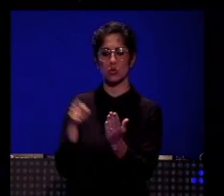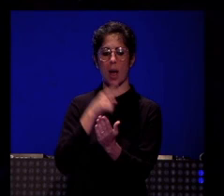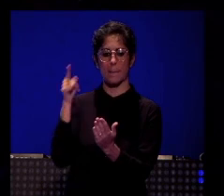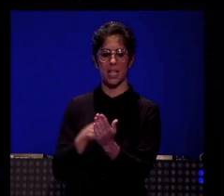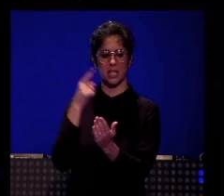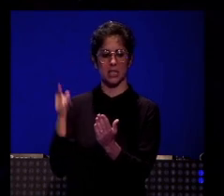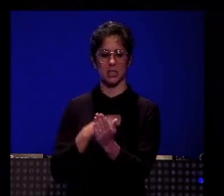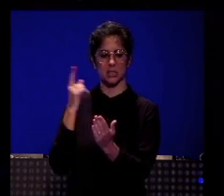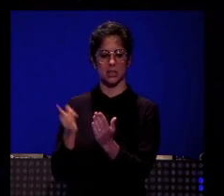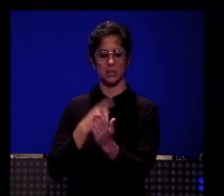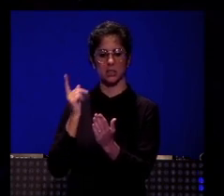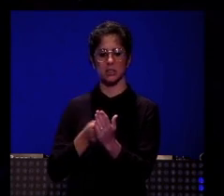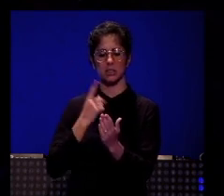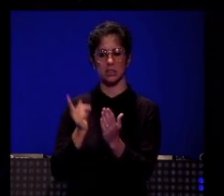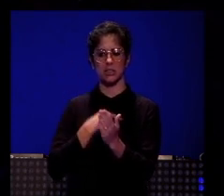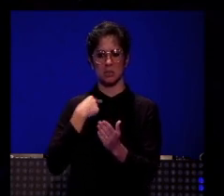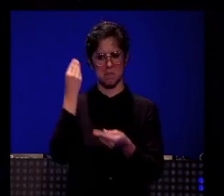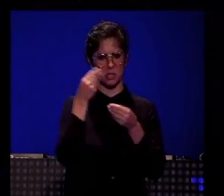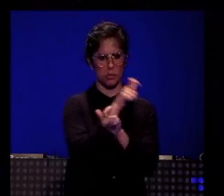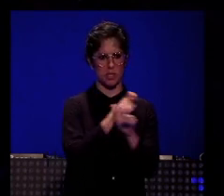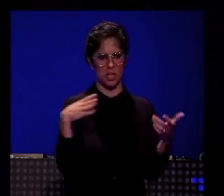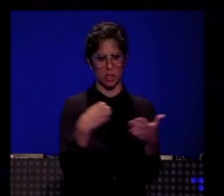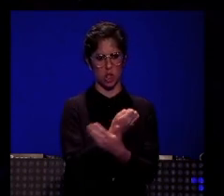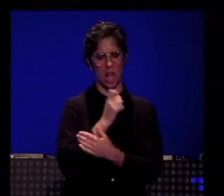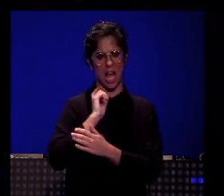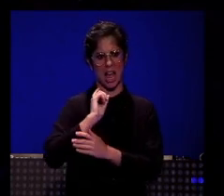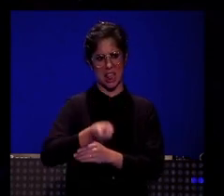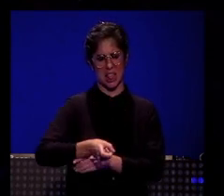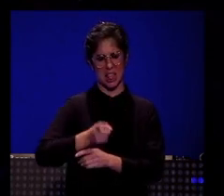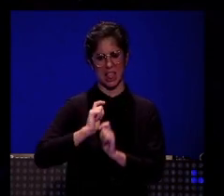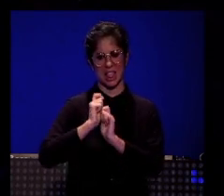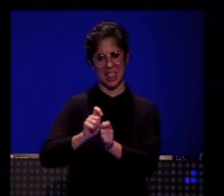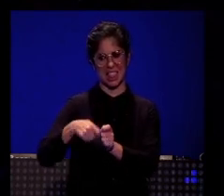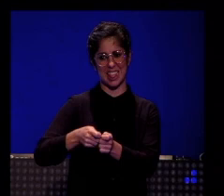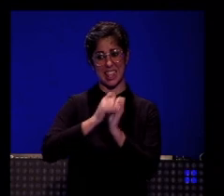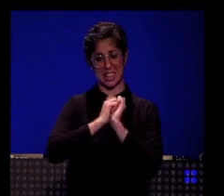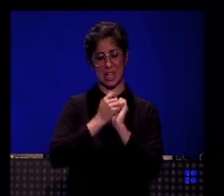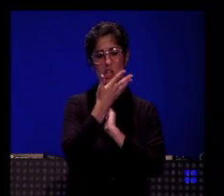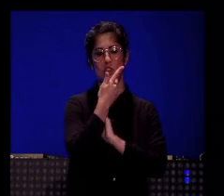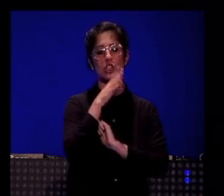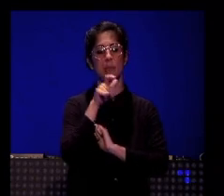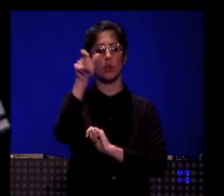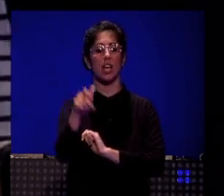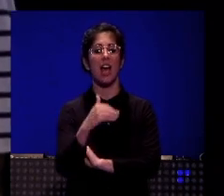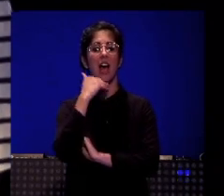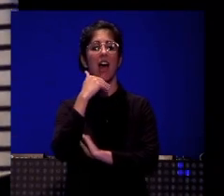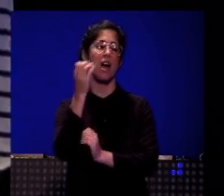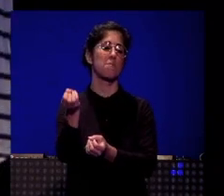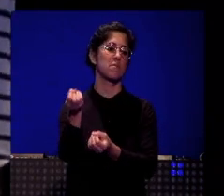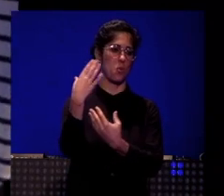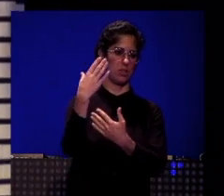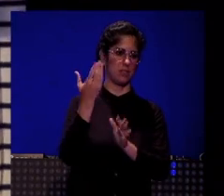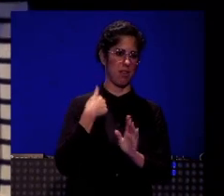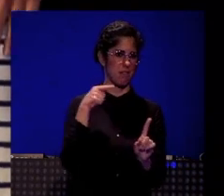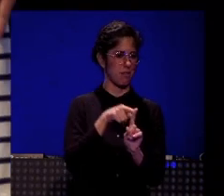yo digo tiende a todo el mundo creo que ya sabe lo que es básicamente porque alguien se lo ha contado nadie sabe lo que es alguien le ha contado lo que es